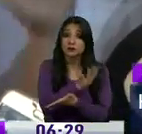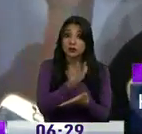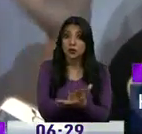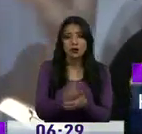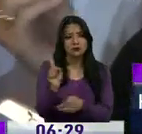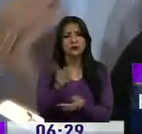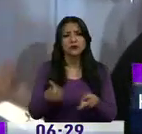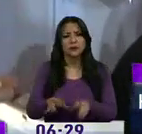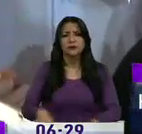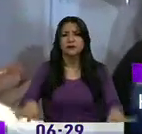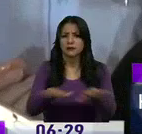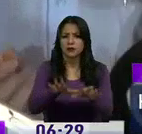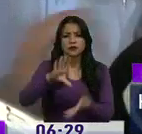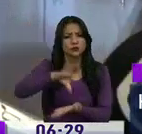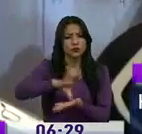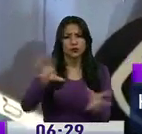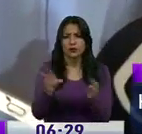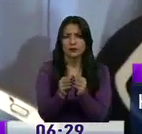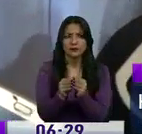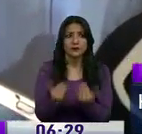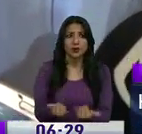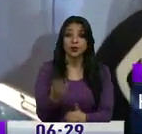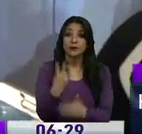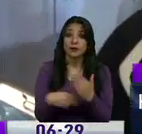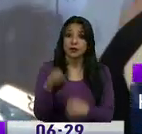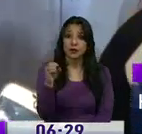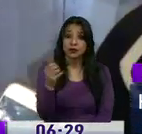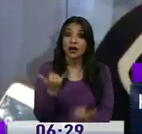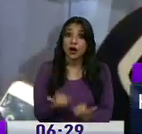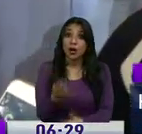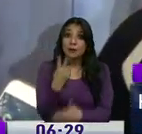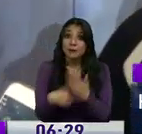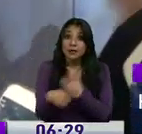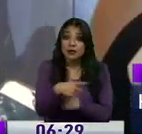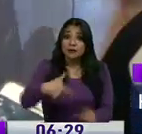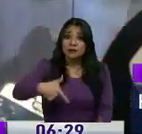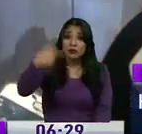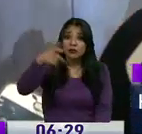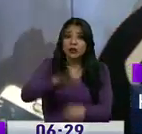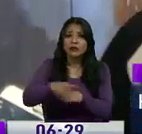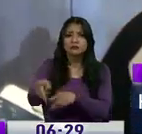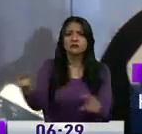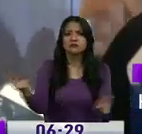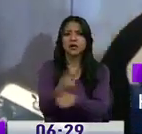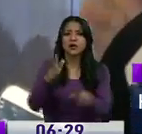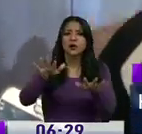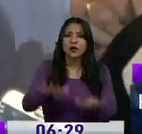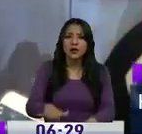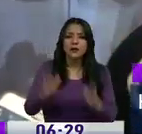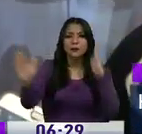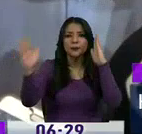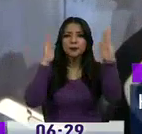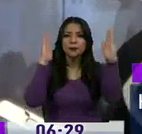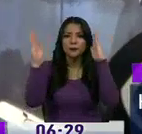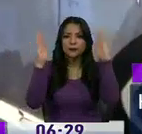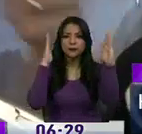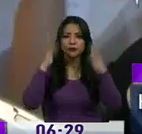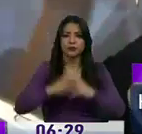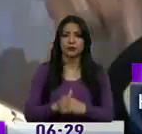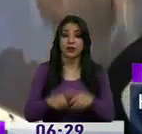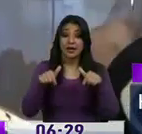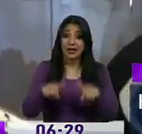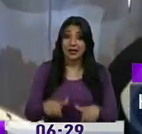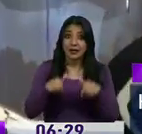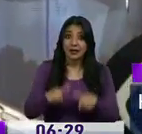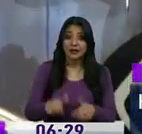para la ciudad porque hoy fue mi hijo mi hijo es víctima de la delincuencia que tenemos aquí en la provincia aquí en nuestro